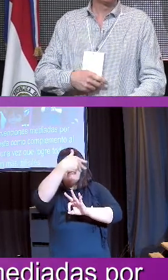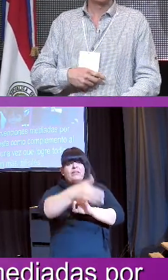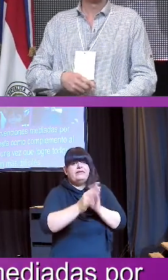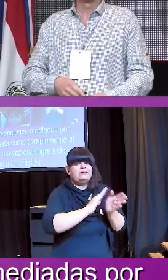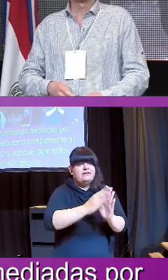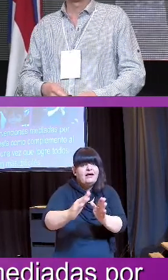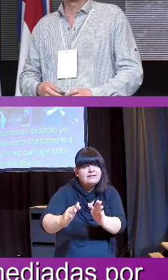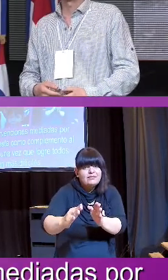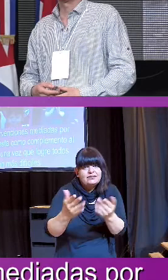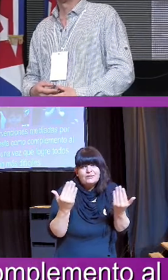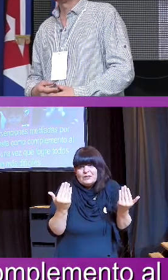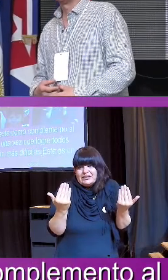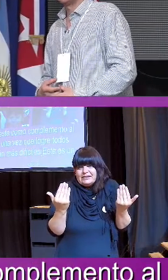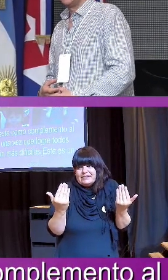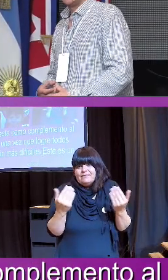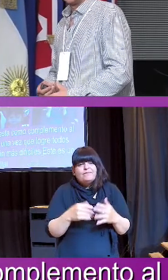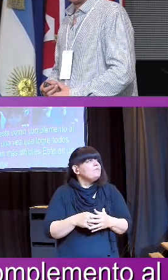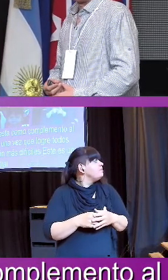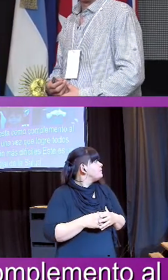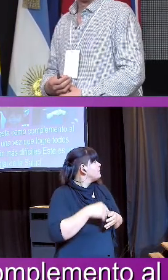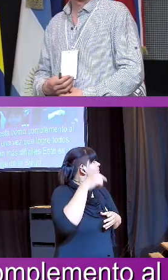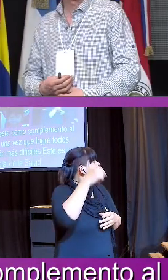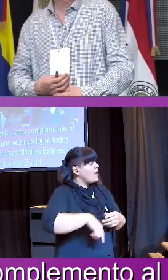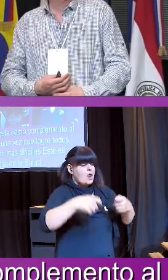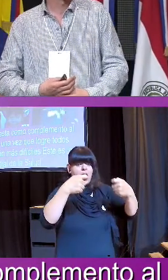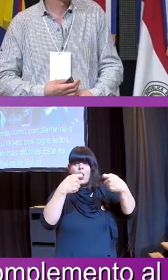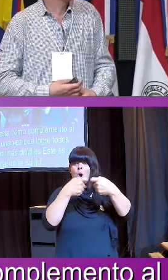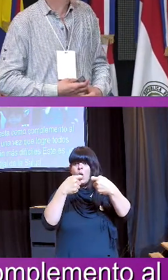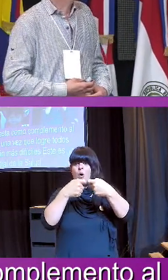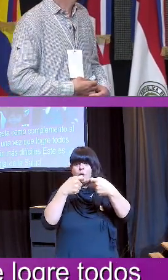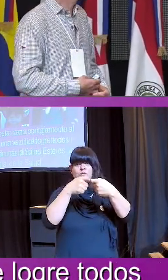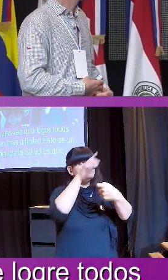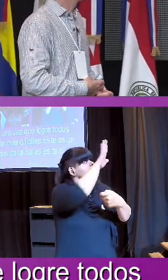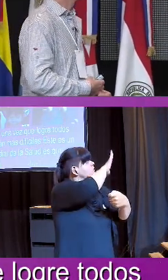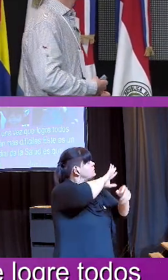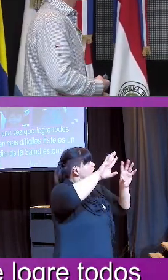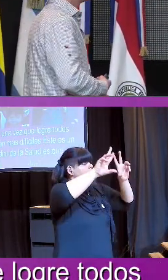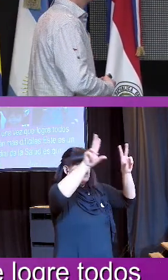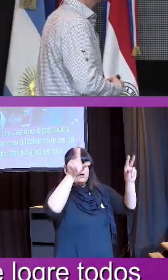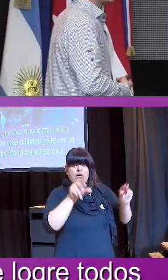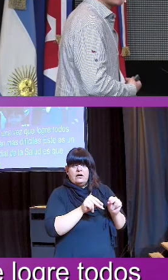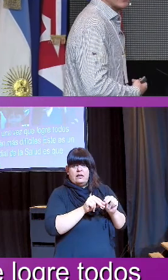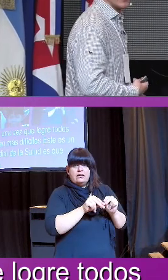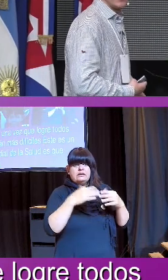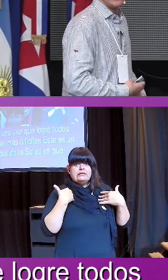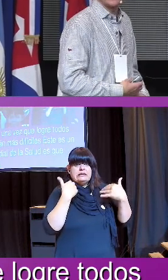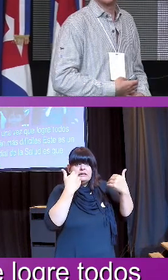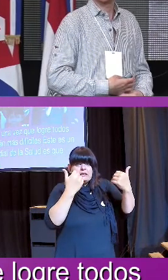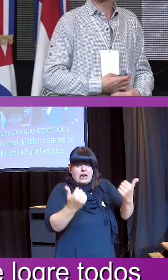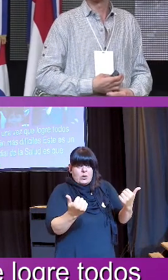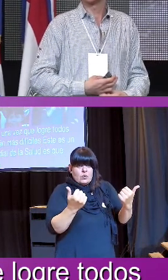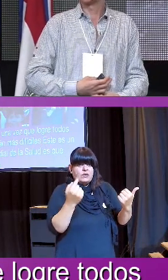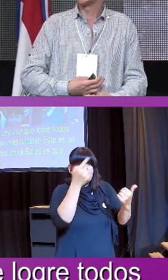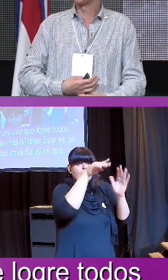Este es un programa de la Organización Mundial de la Salud que estamos participando, que se llama Capacitación a Cuidadores, y que